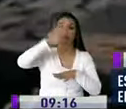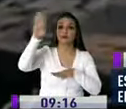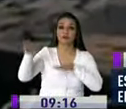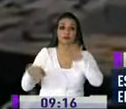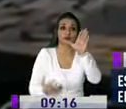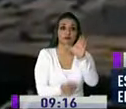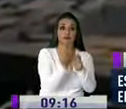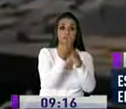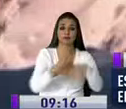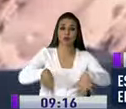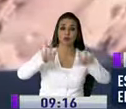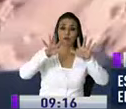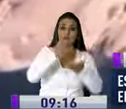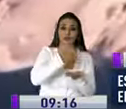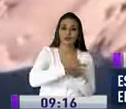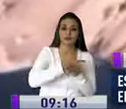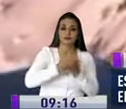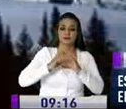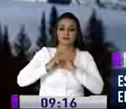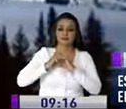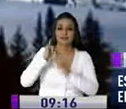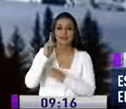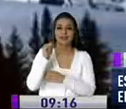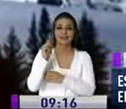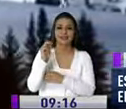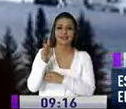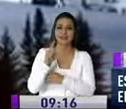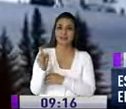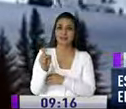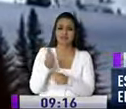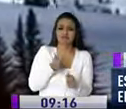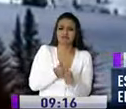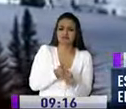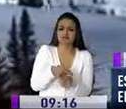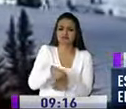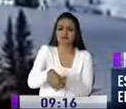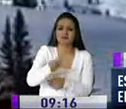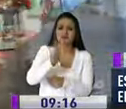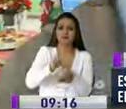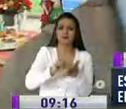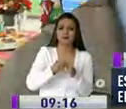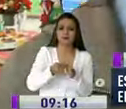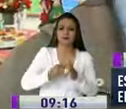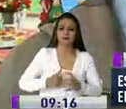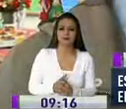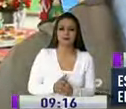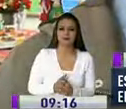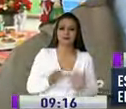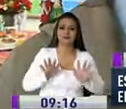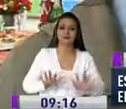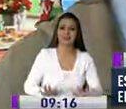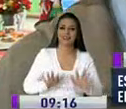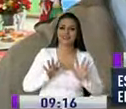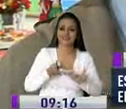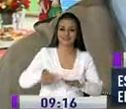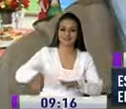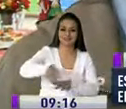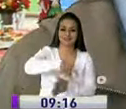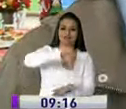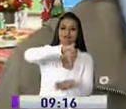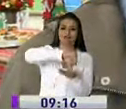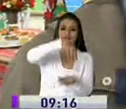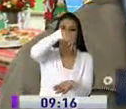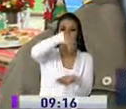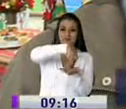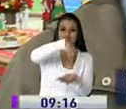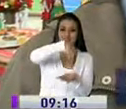desde allí el Cotopaxi, el Corazón o los Ilninizas están a tan solo 30 minutos. Esa es nuestra razón de ser, en realidad, es